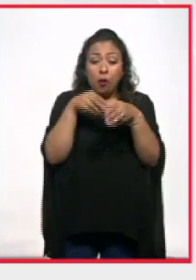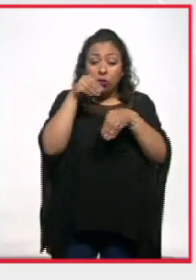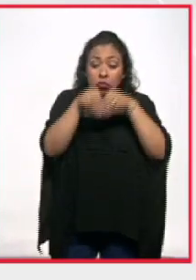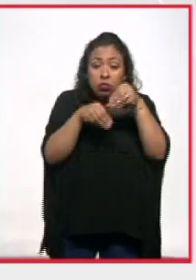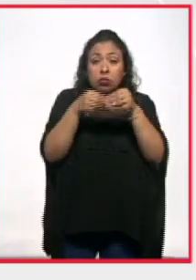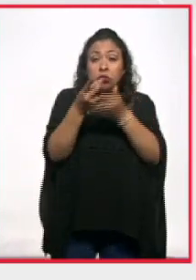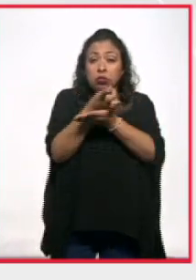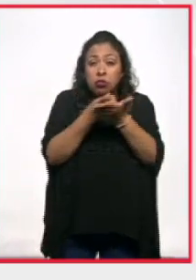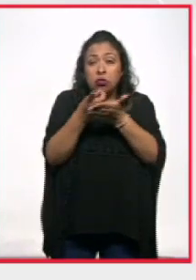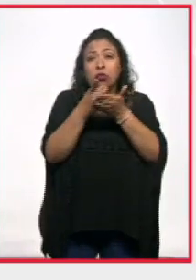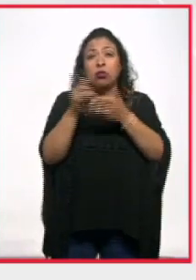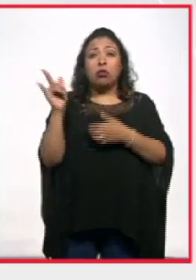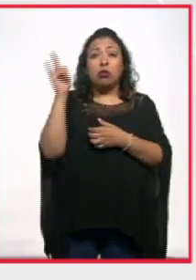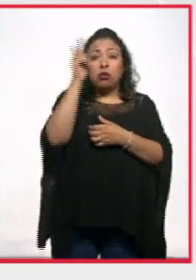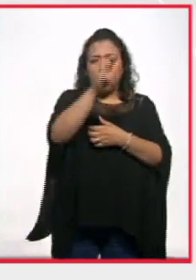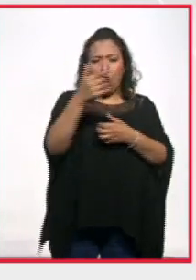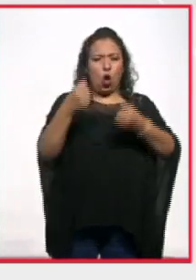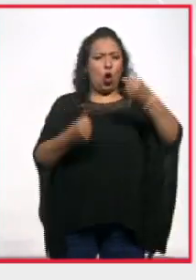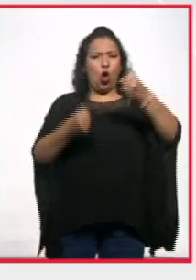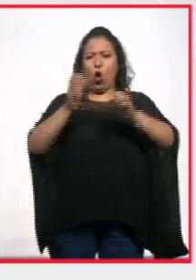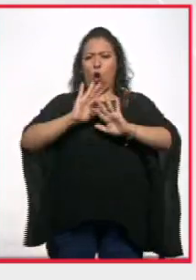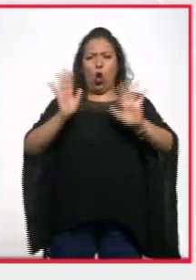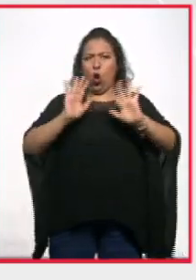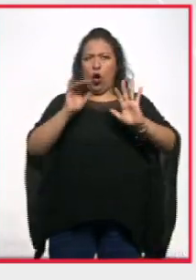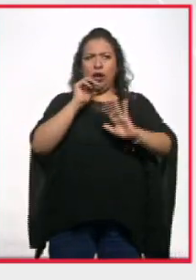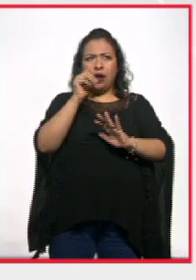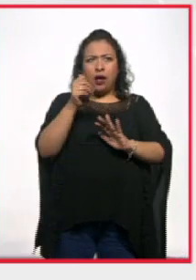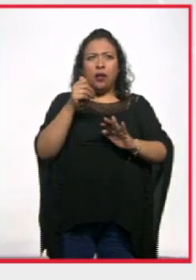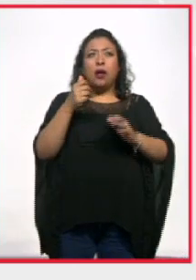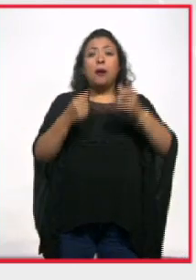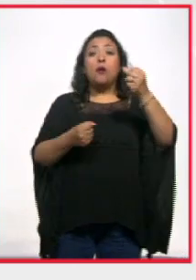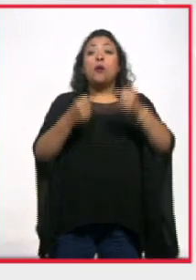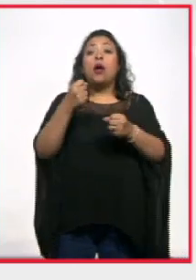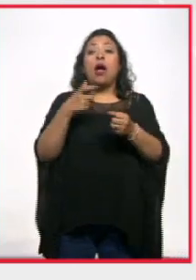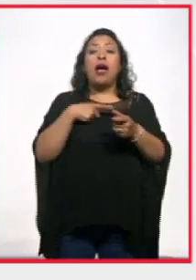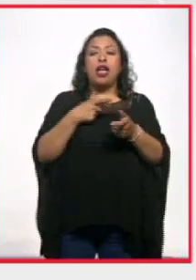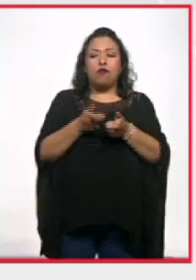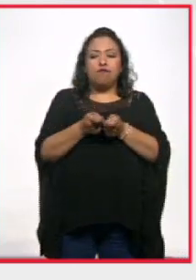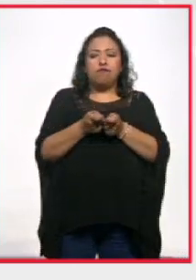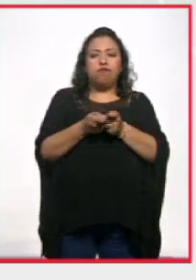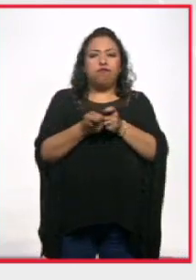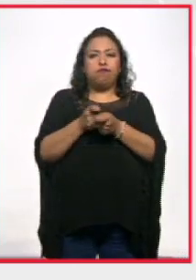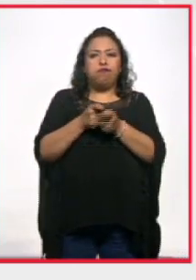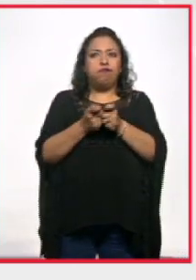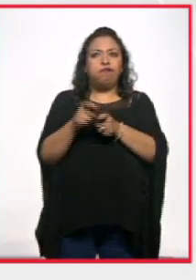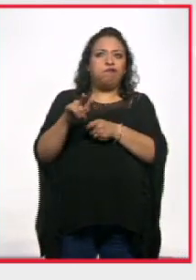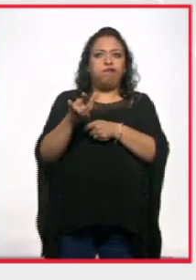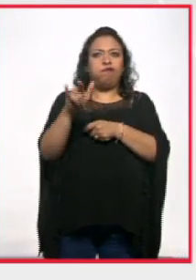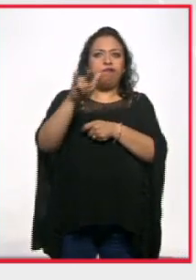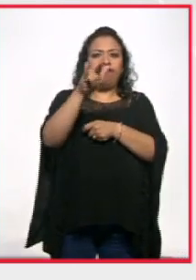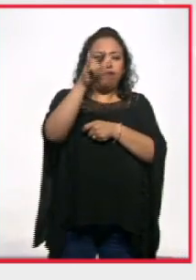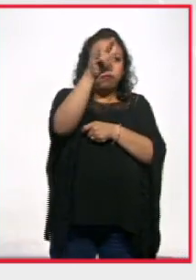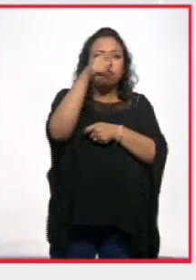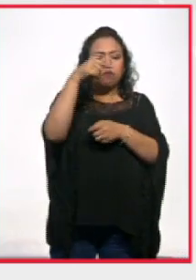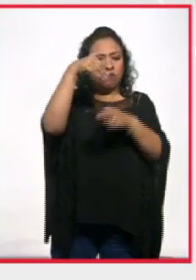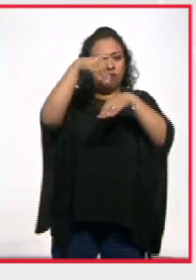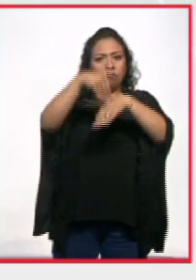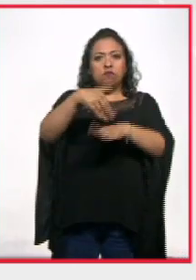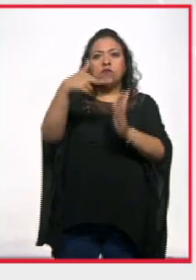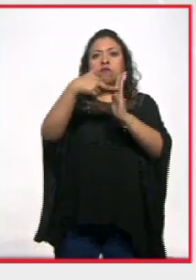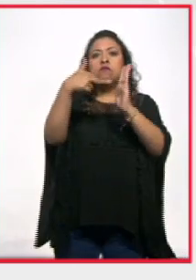y construye aeronaves no tripuladas, piloteadas con radiocontrol. Nosotros nos apegamos al